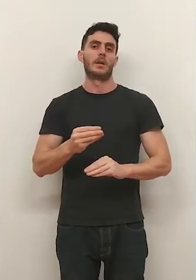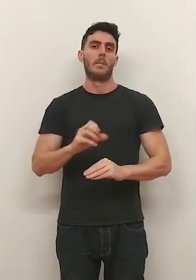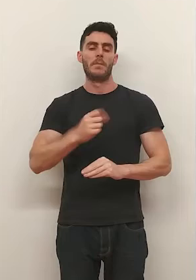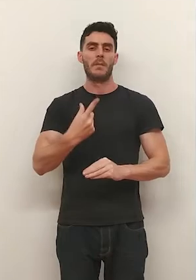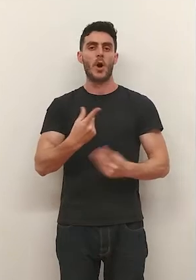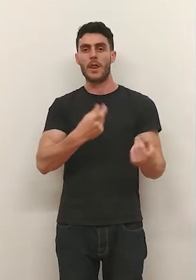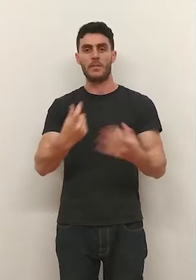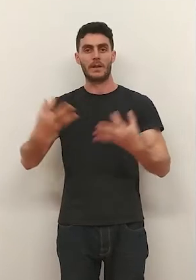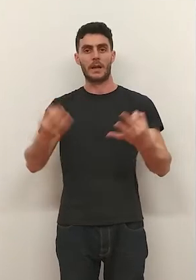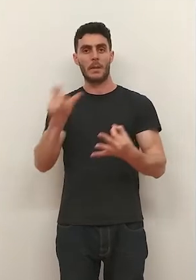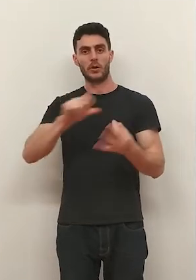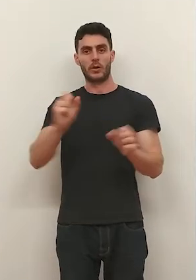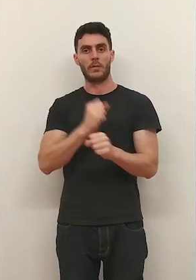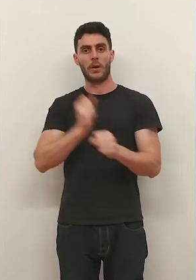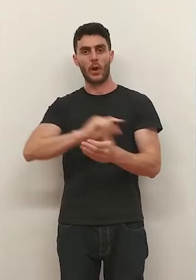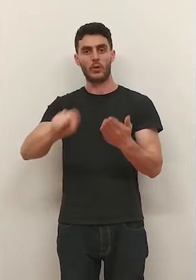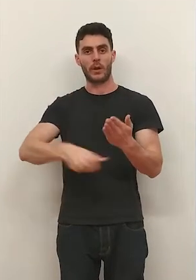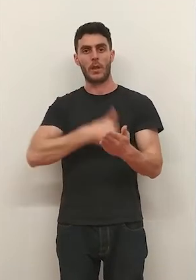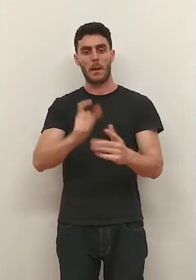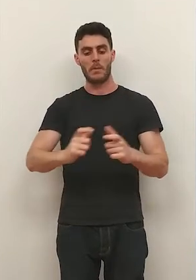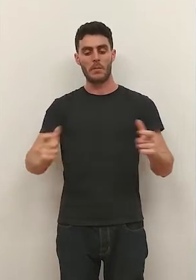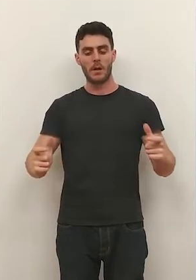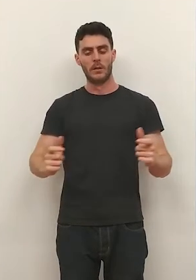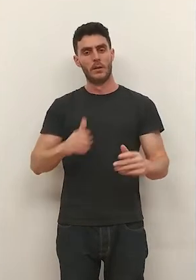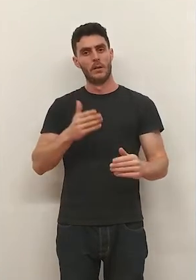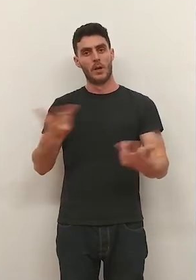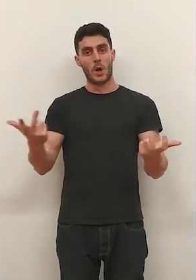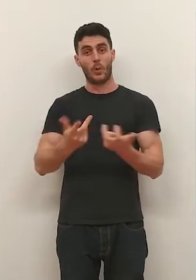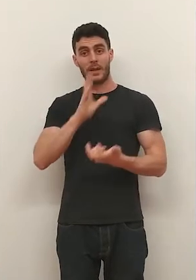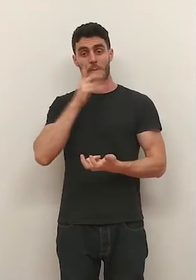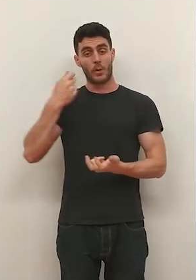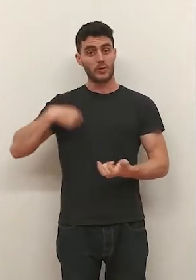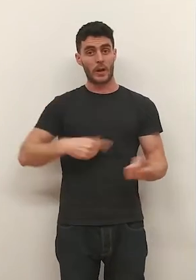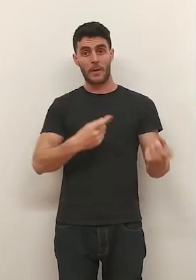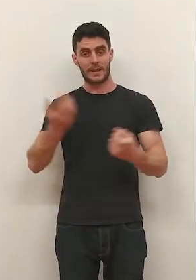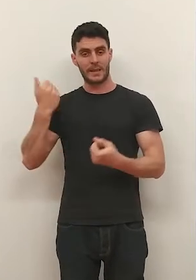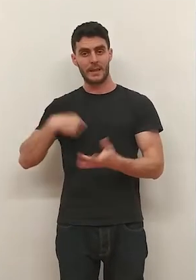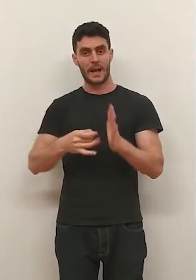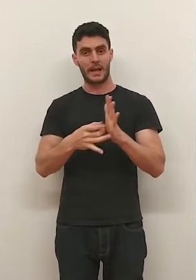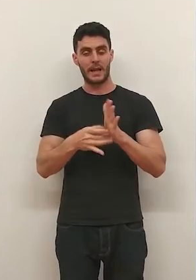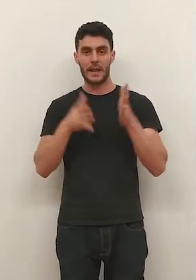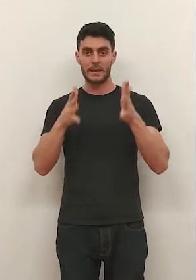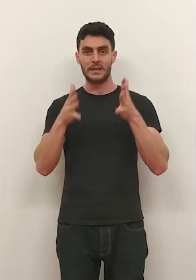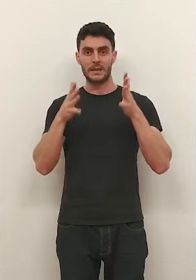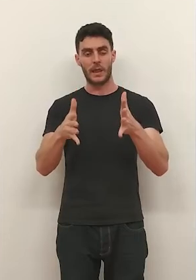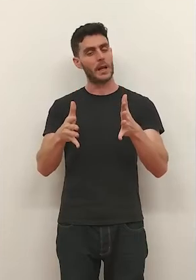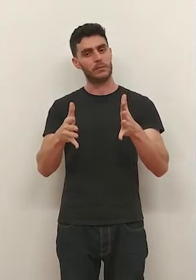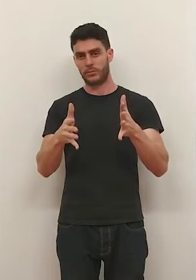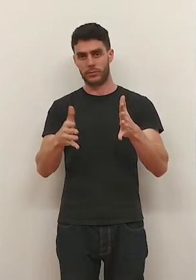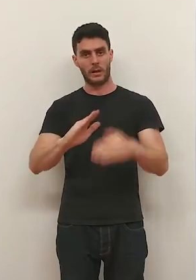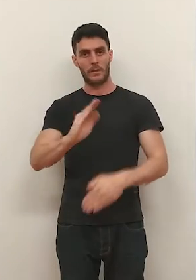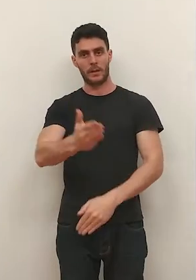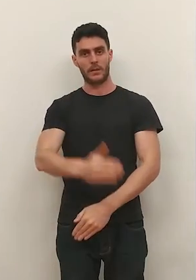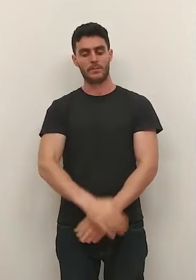incremento en la contratación de personal. Un llamamiento urgente porque, aseguran, esta falta de profesionales ya afecta a la calidad asistencial que se presta a